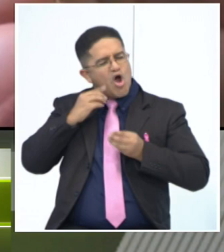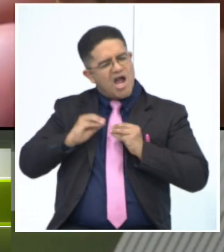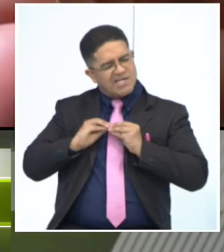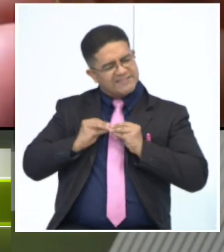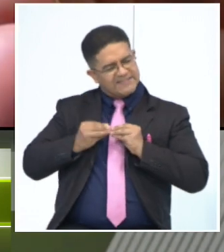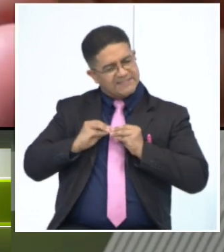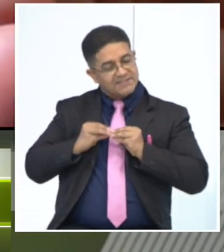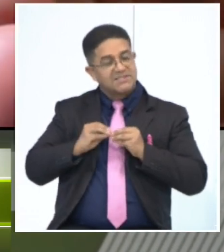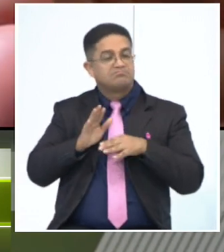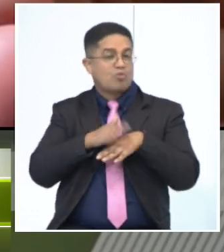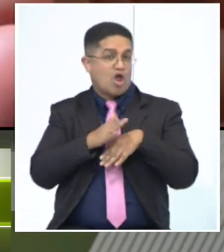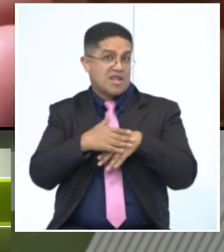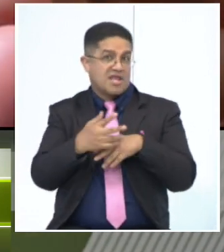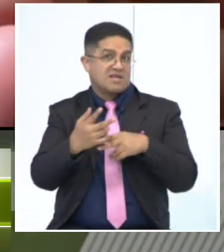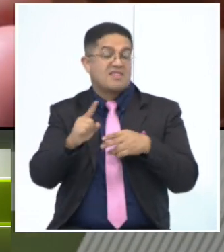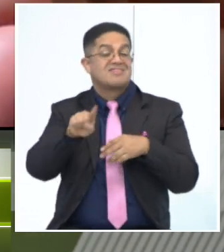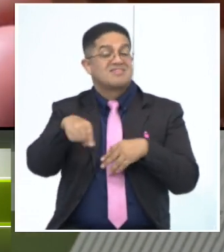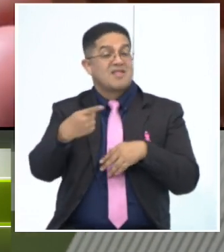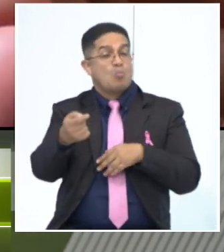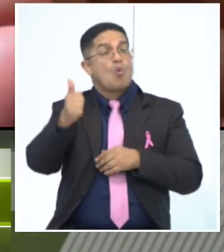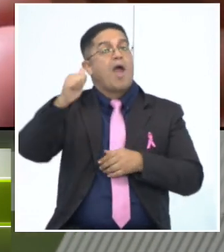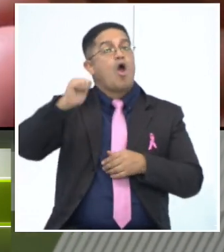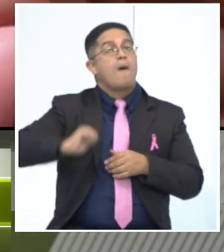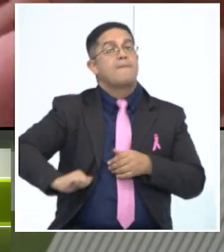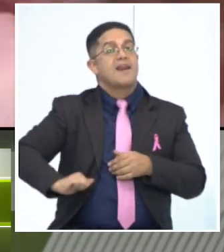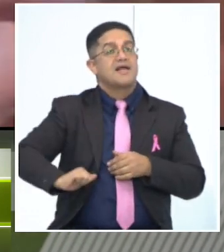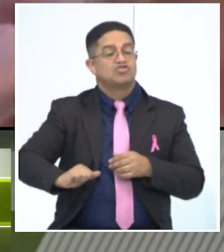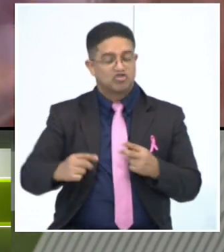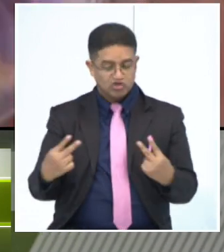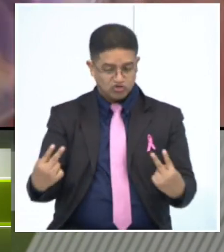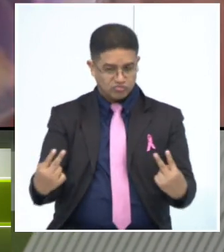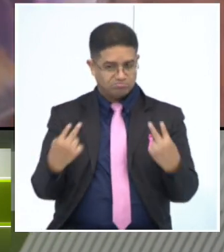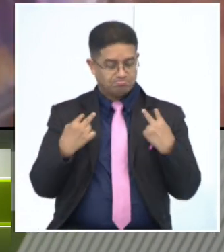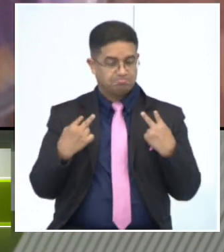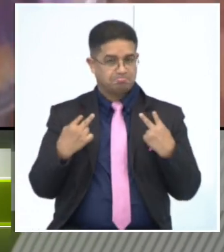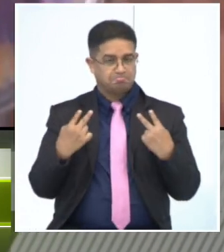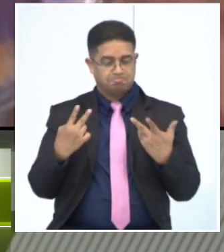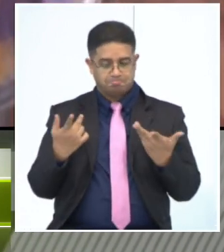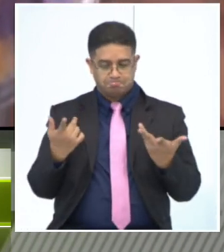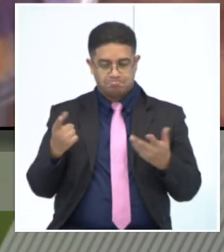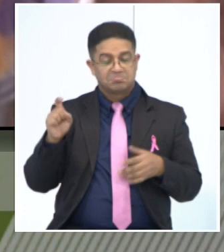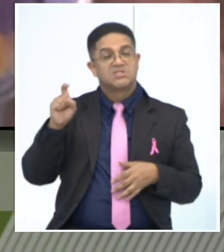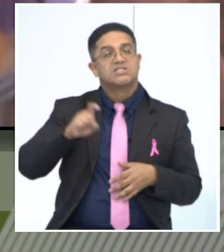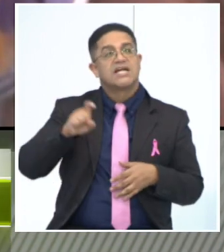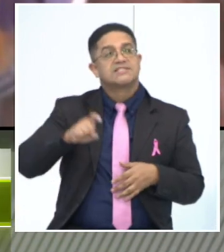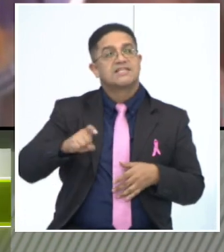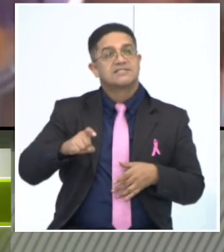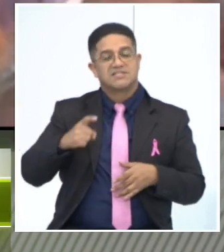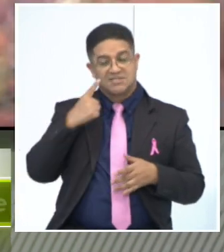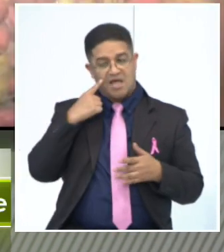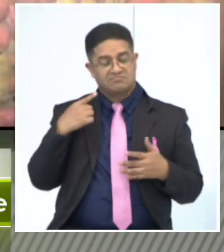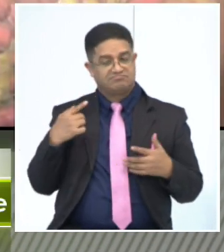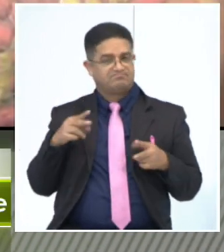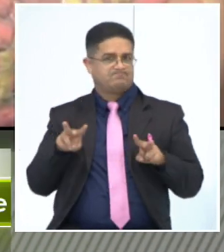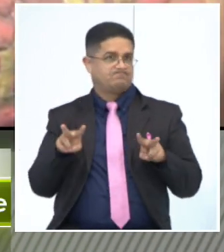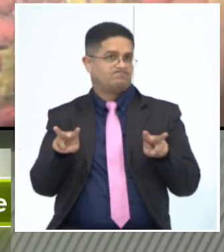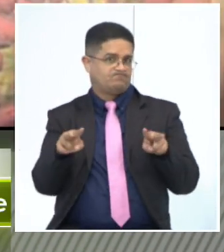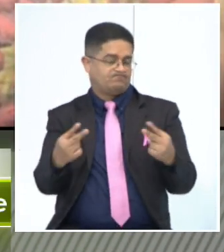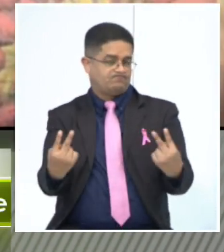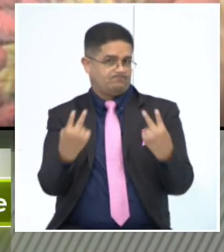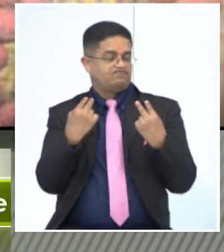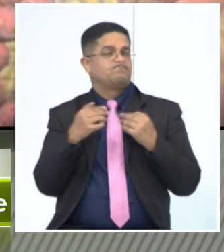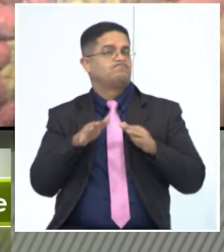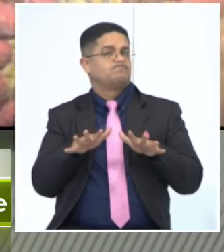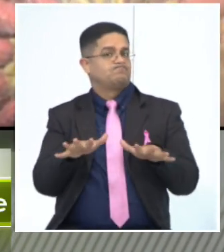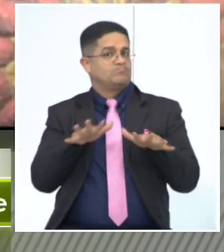estética posterior que el paciente pues recupera su status quo de salud, pues va a necesitar toda esa parte estética para disminuir